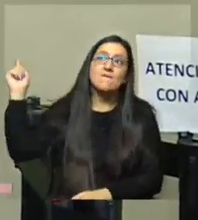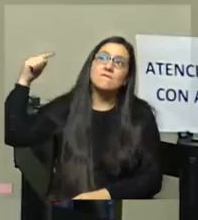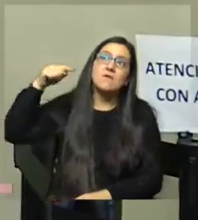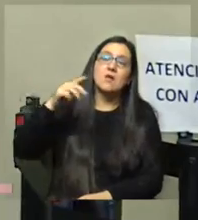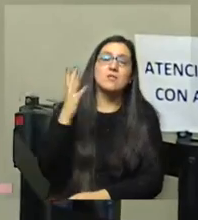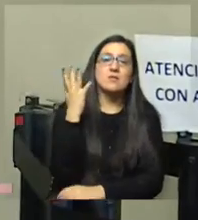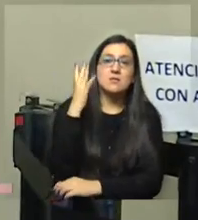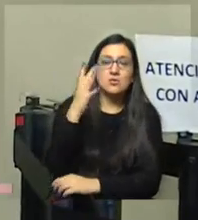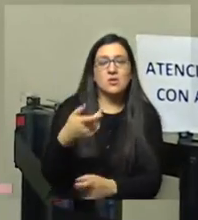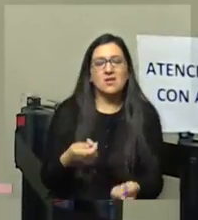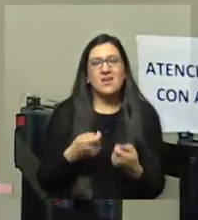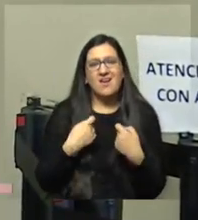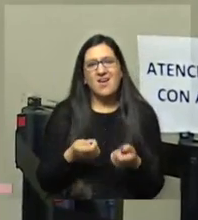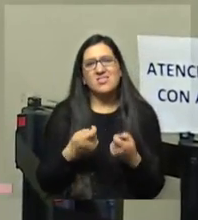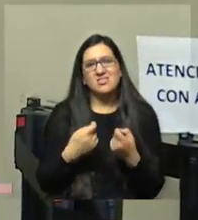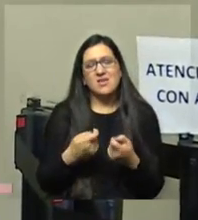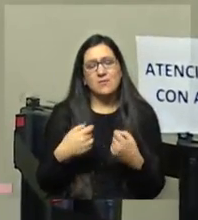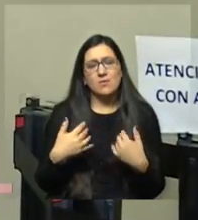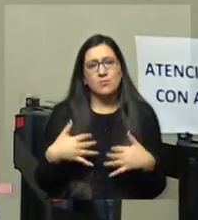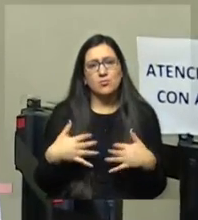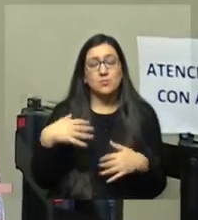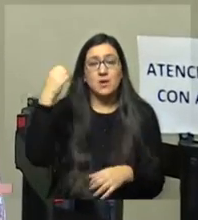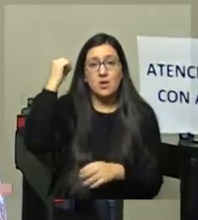tenían que gastar en un pasaje.